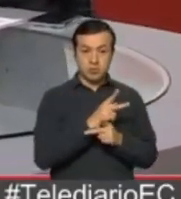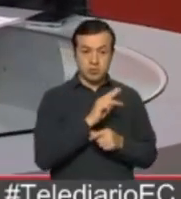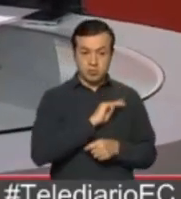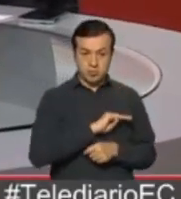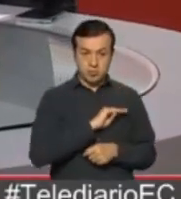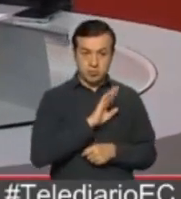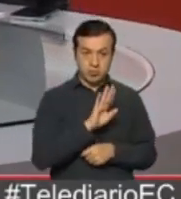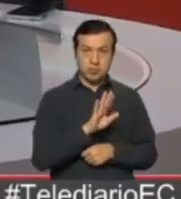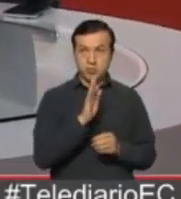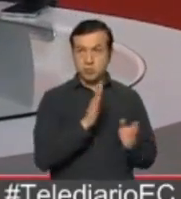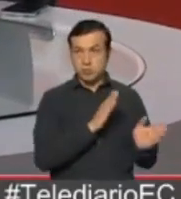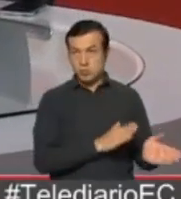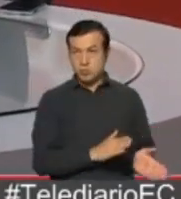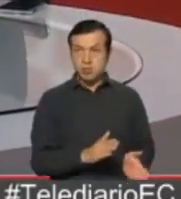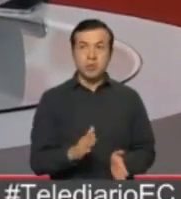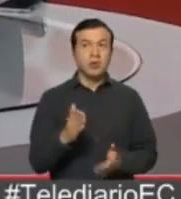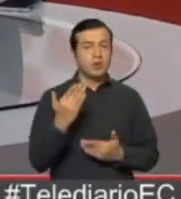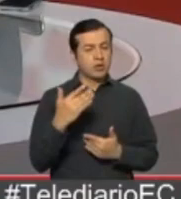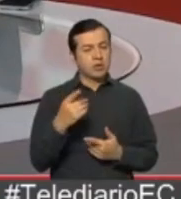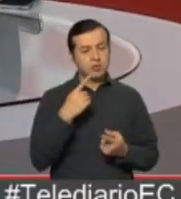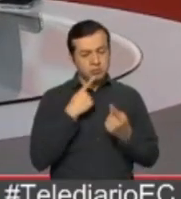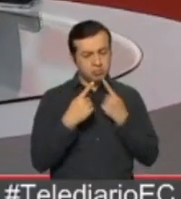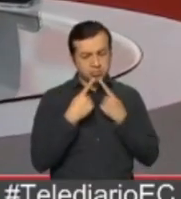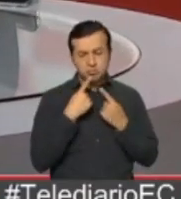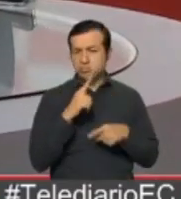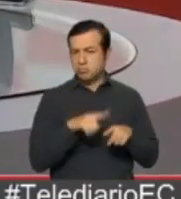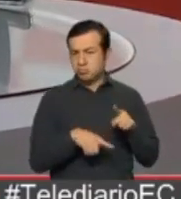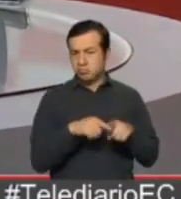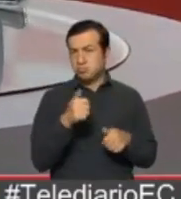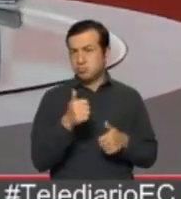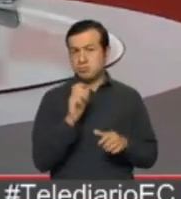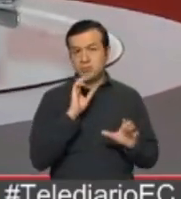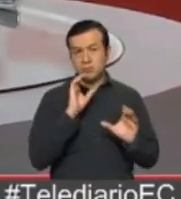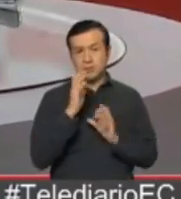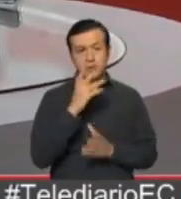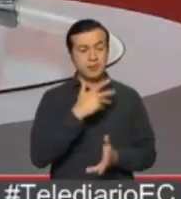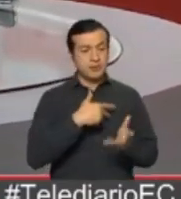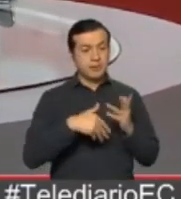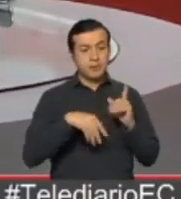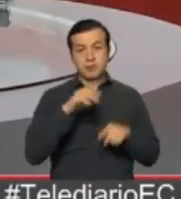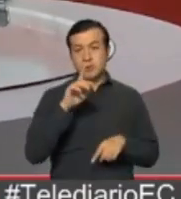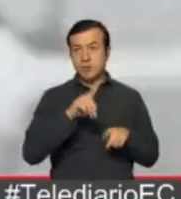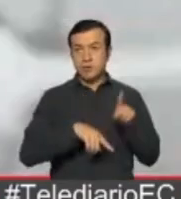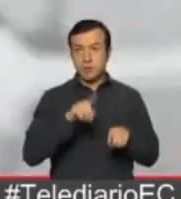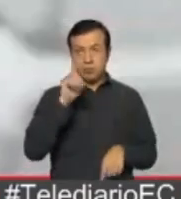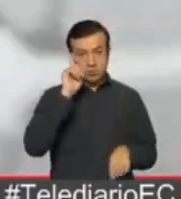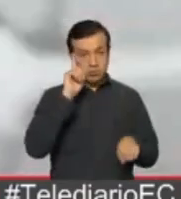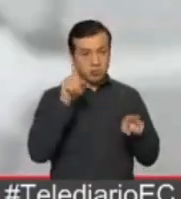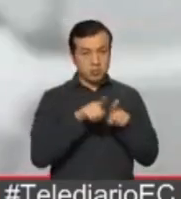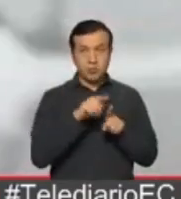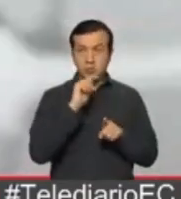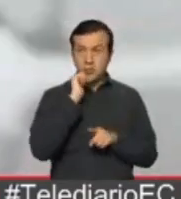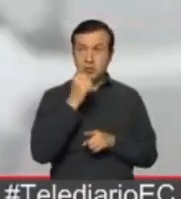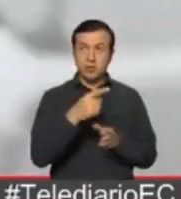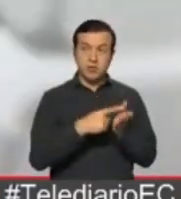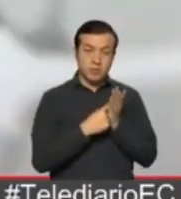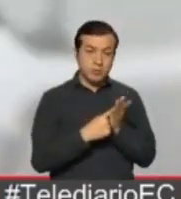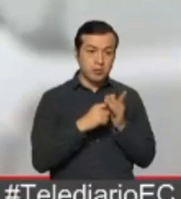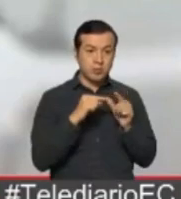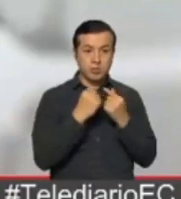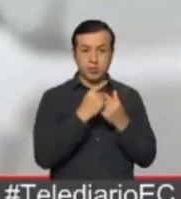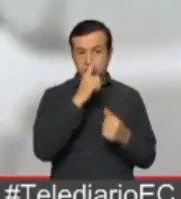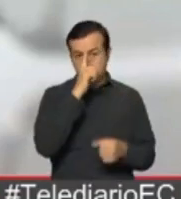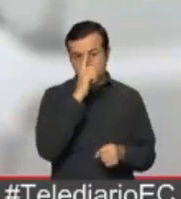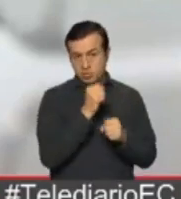quienes han aportado es digamos hemos tenido un diálogo amigable hemos podido hablar algunas discrepancias e inclusive mañana vamos a tener una mesa de trabajo